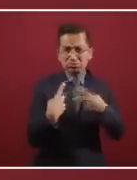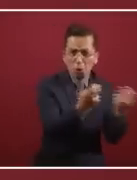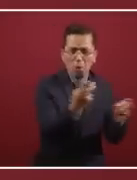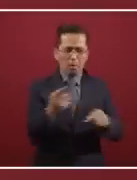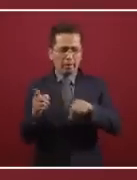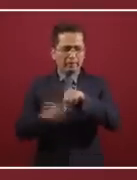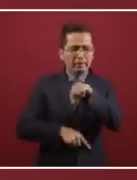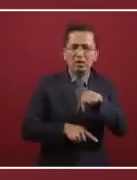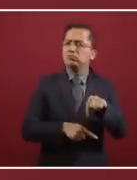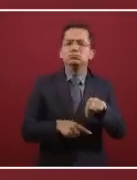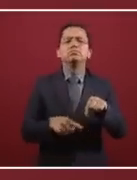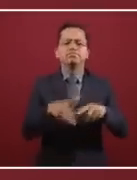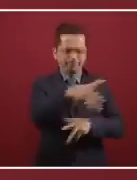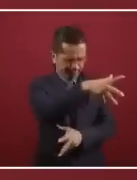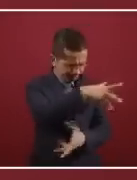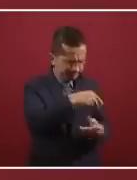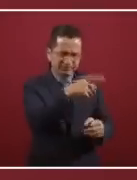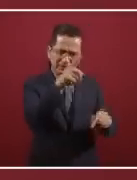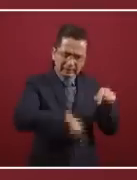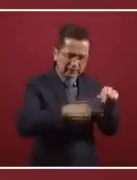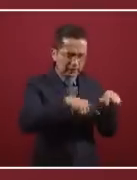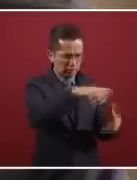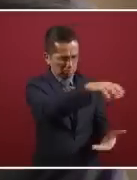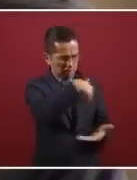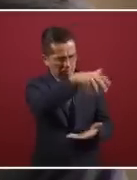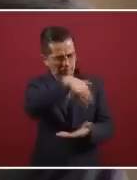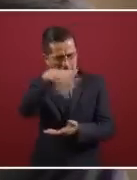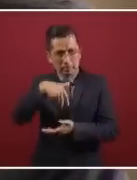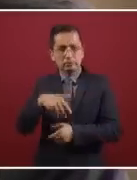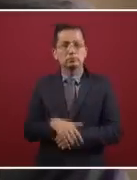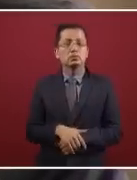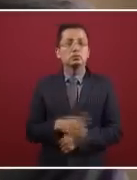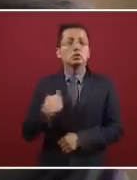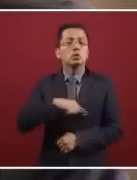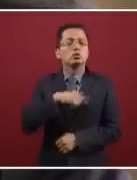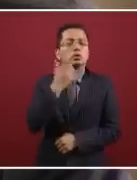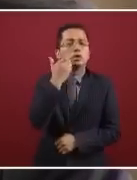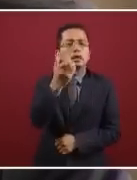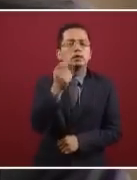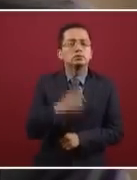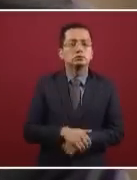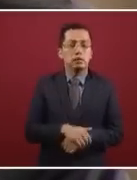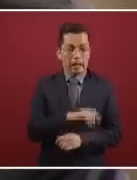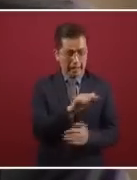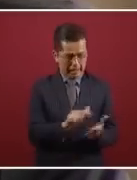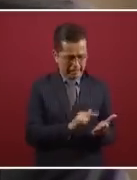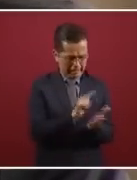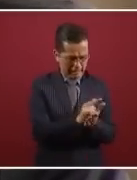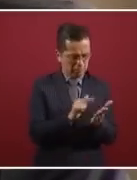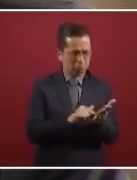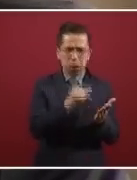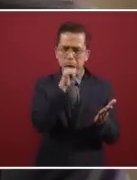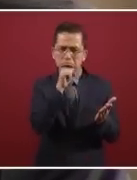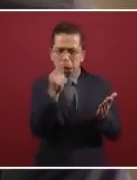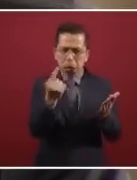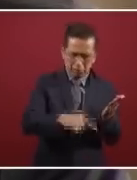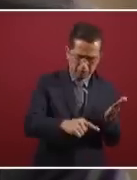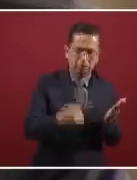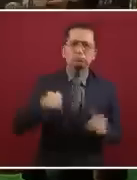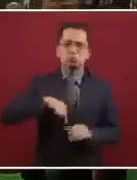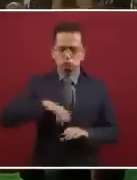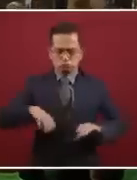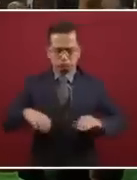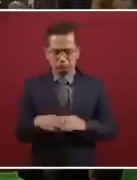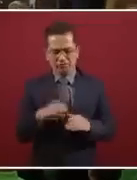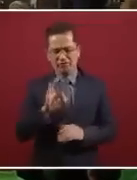tarea nuestra es lograr que por la vía de la ley y del esfuerzo de todos los miembros de nuestra corporación